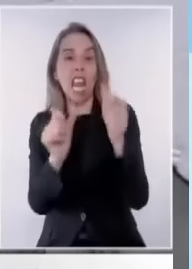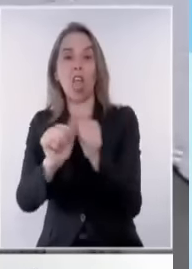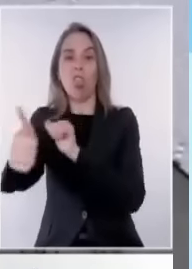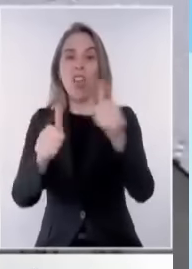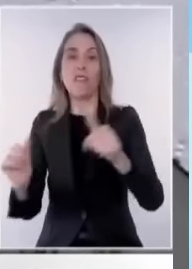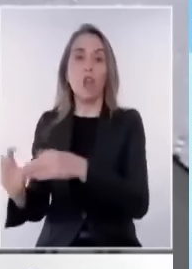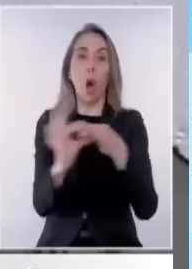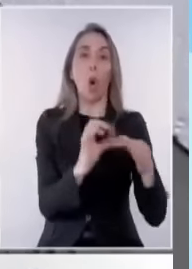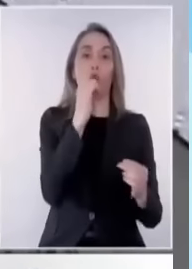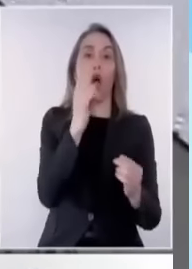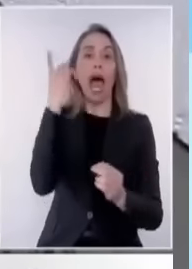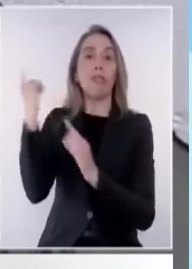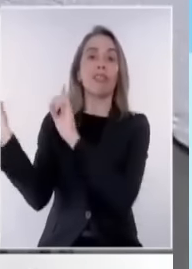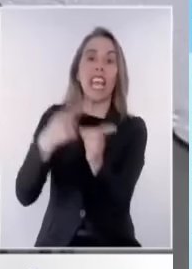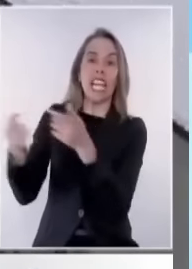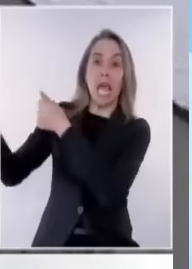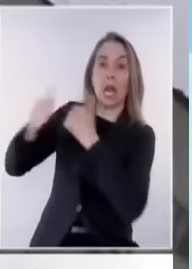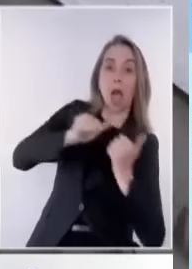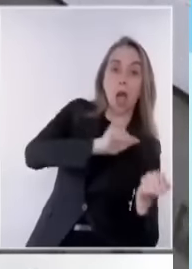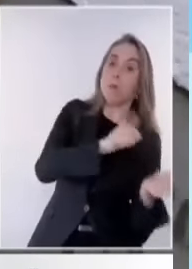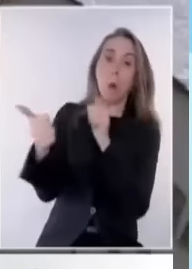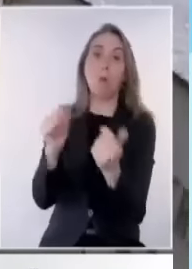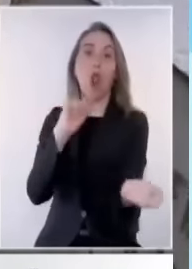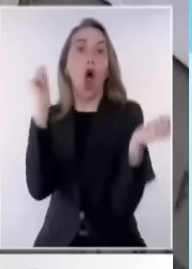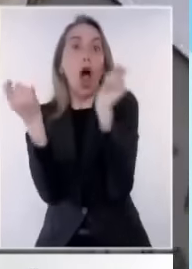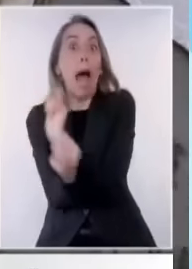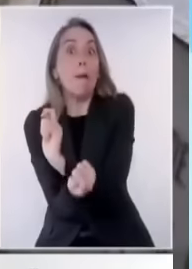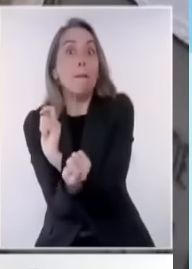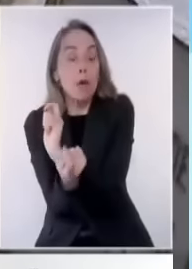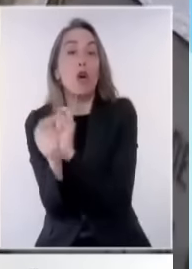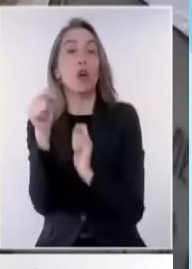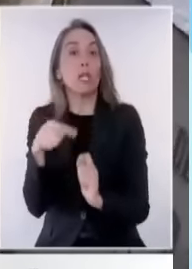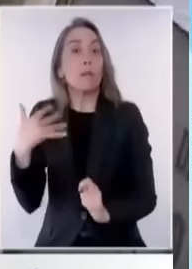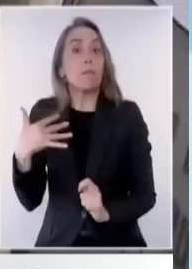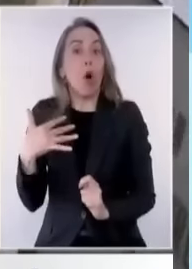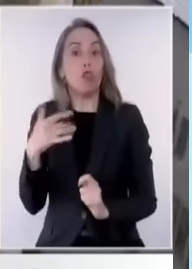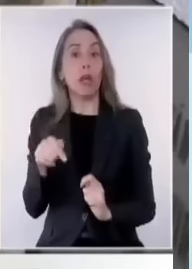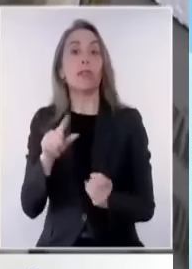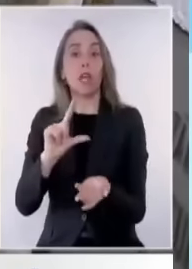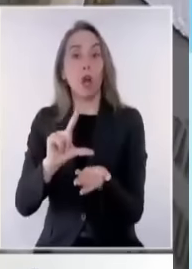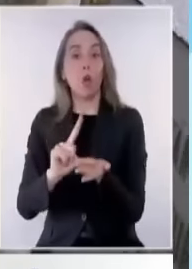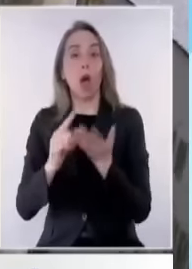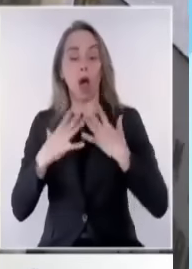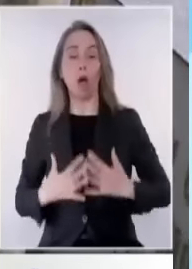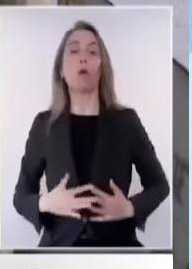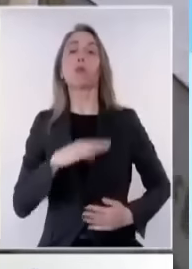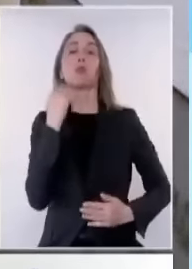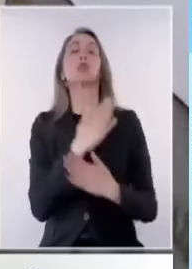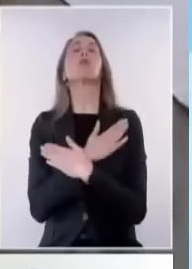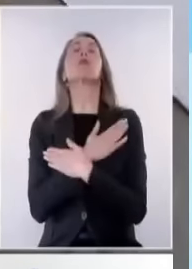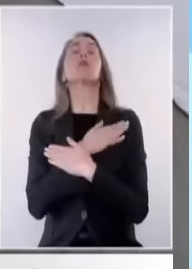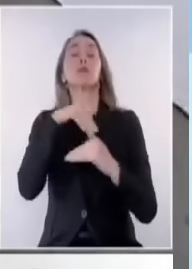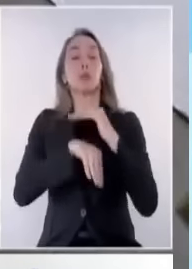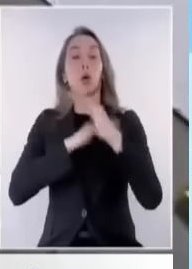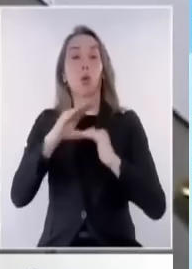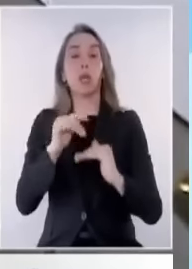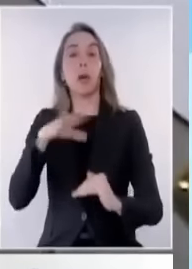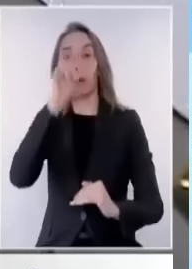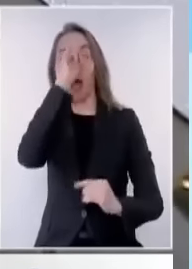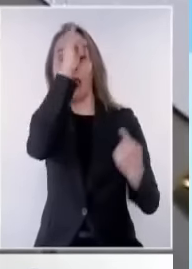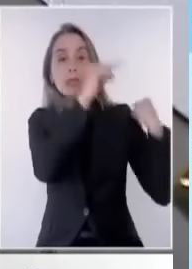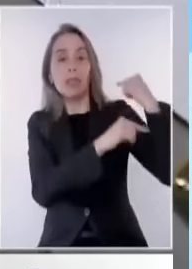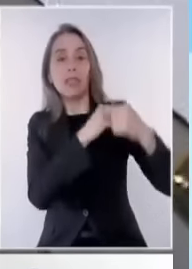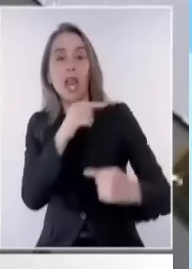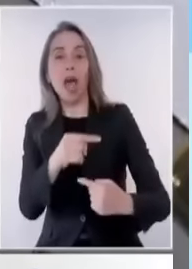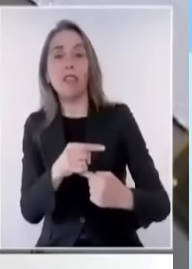cambió el curso de la guerra. Así de importante fue este hecho. Este lugar resguarda sus restos y para nosotros también es la cuna de las mayores